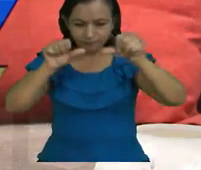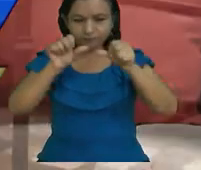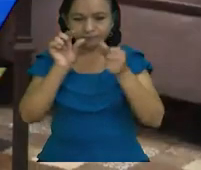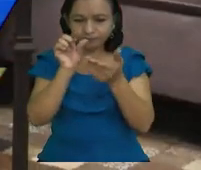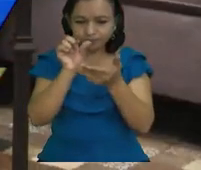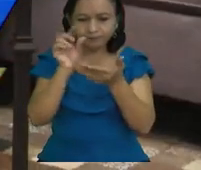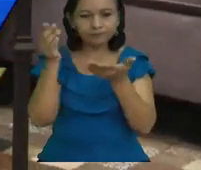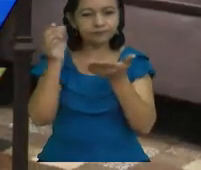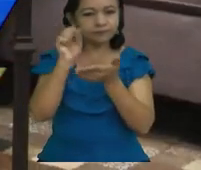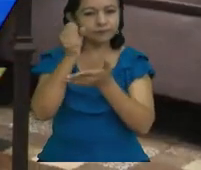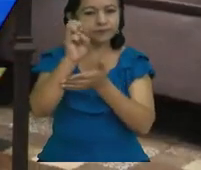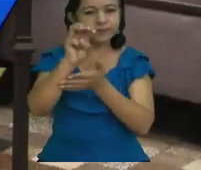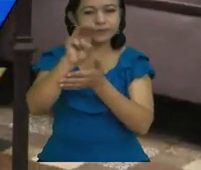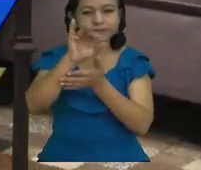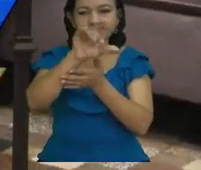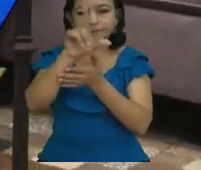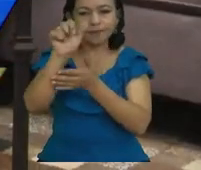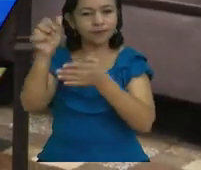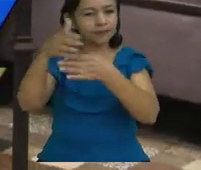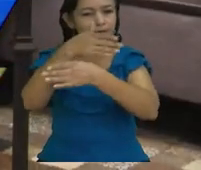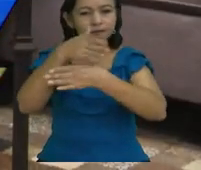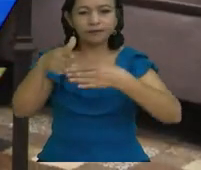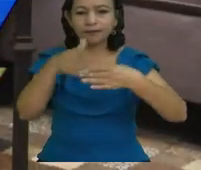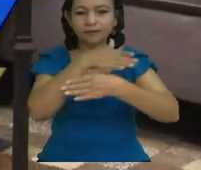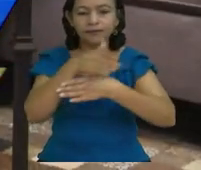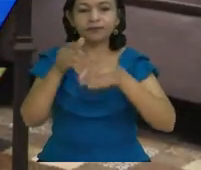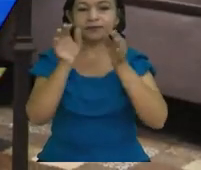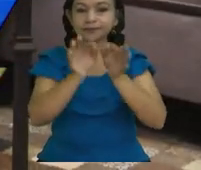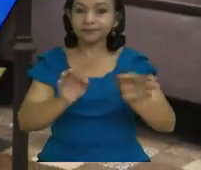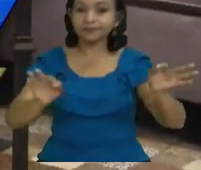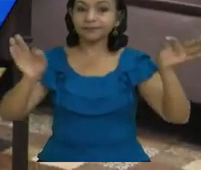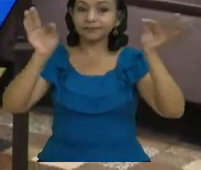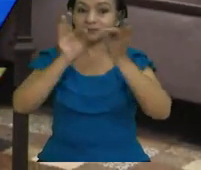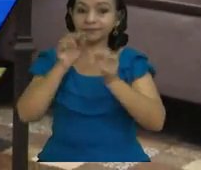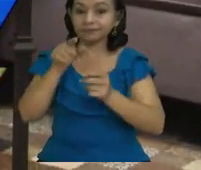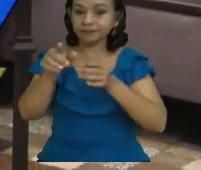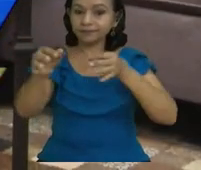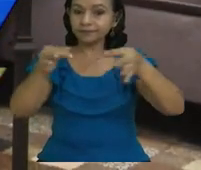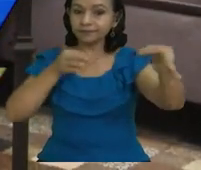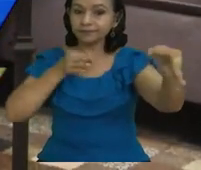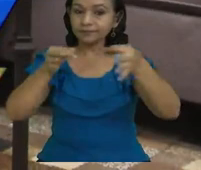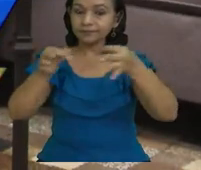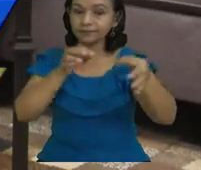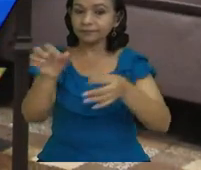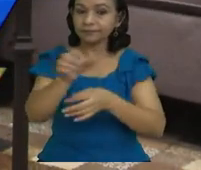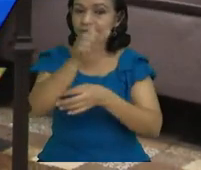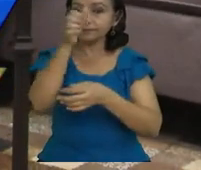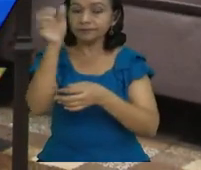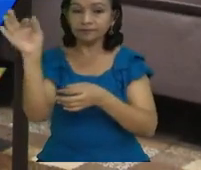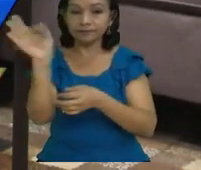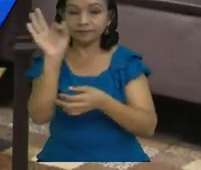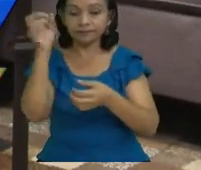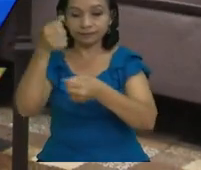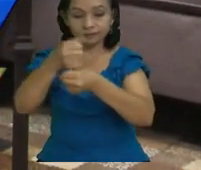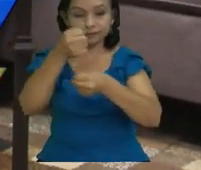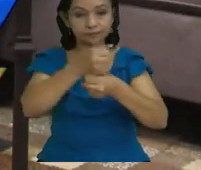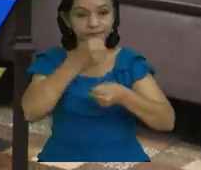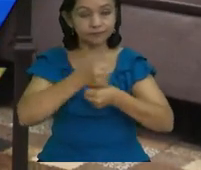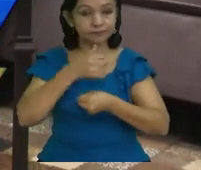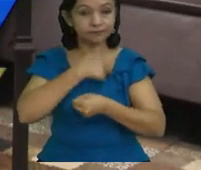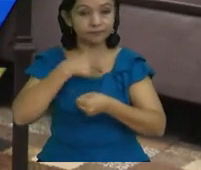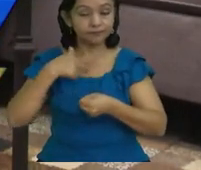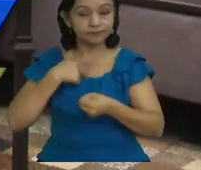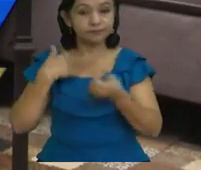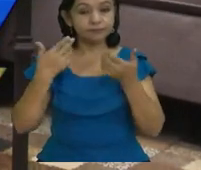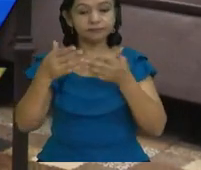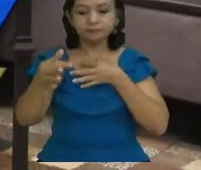sino semilla sobre todo. Y muy importante ese aspecto que usted menciona porque implica también otro eje de trabajo que si bien es cierto,